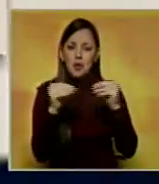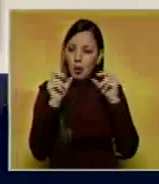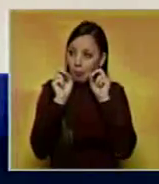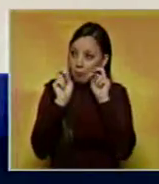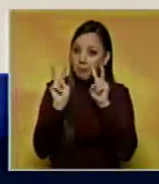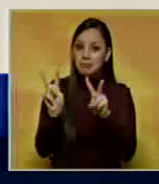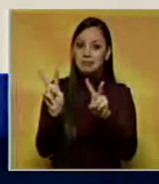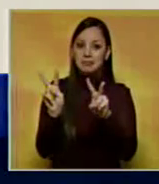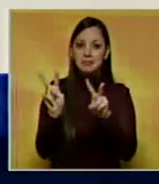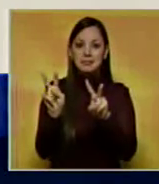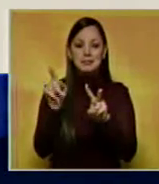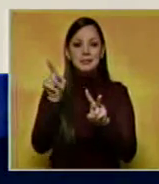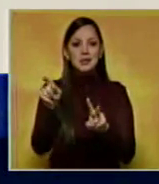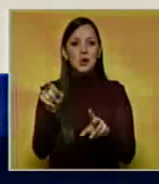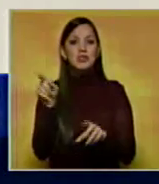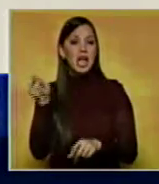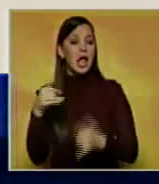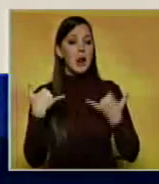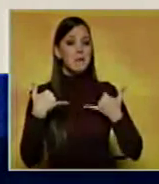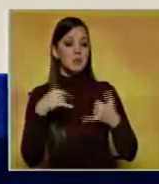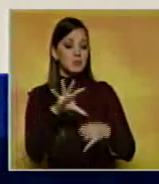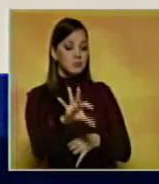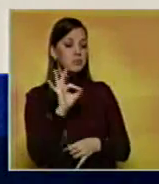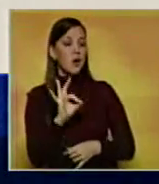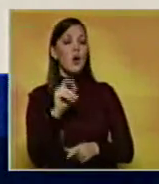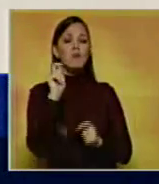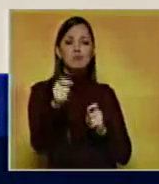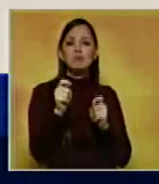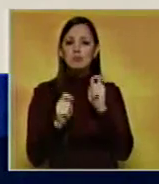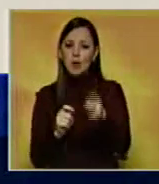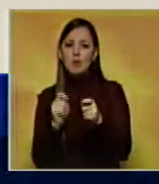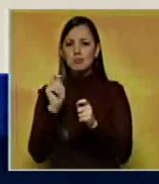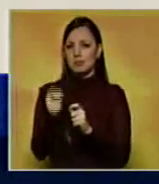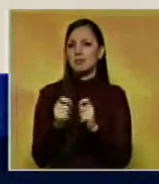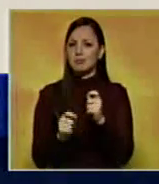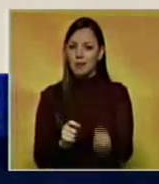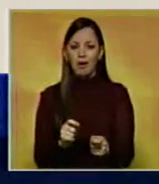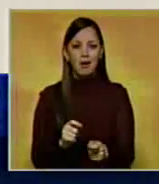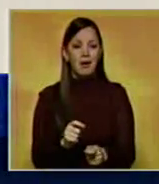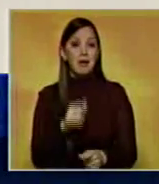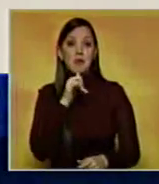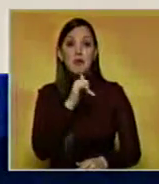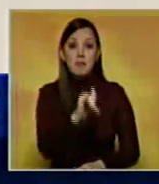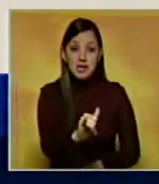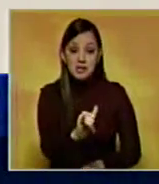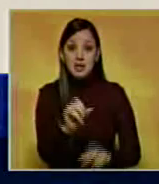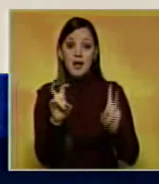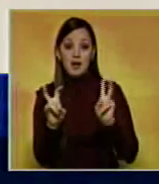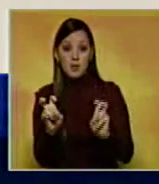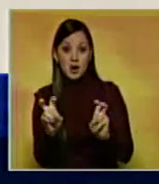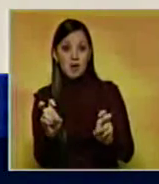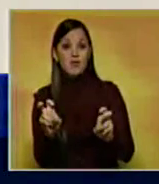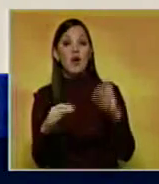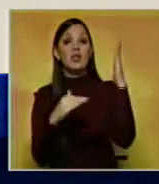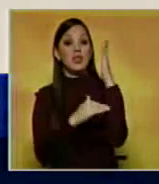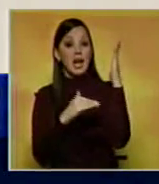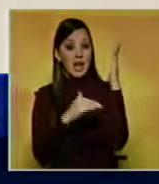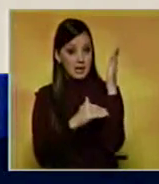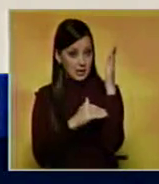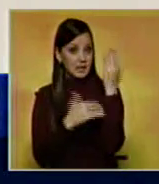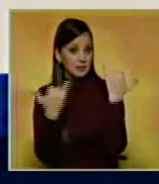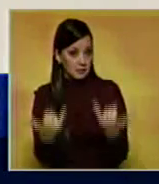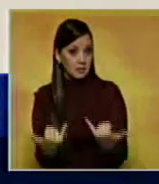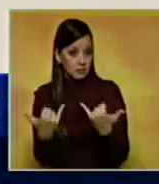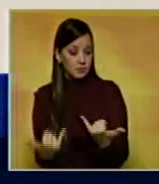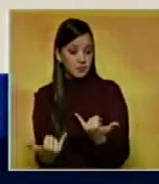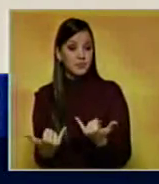todos es el género que escogió, lo que pudiera ir de la mano con su mensaje moderno sobre las necesidades de la iglesia de hoy en día. El